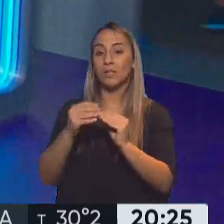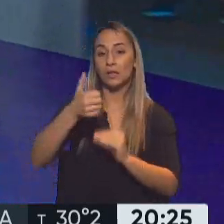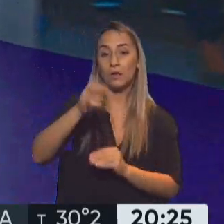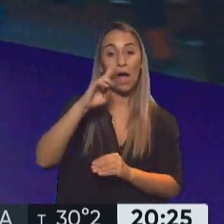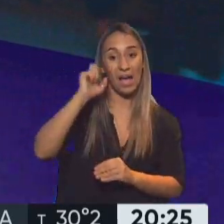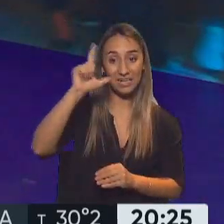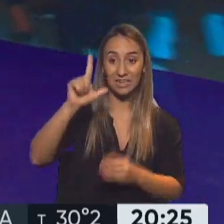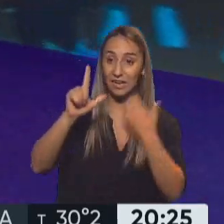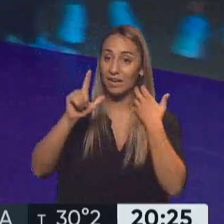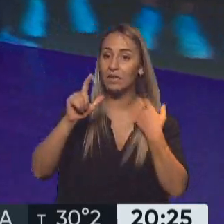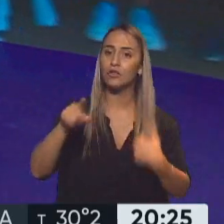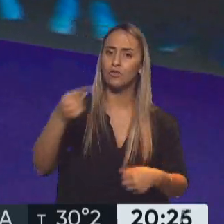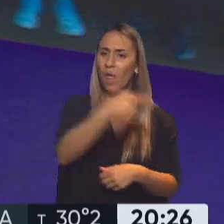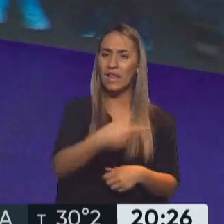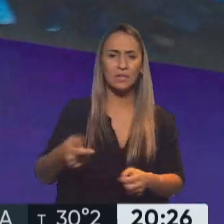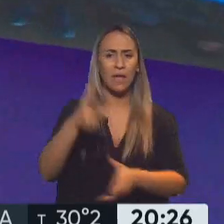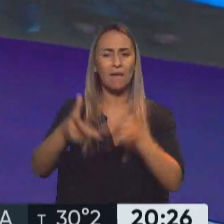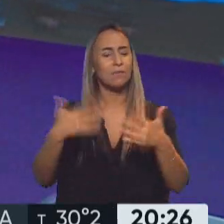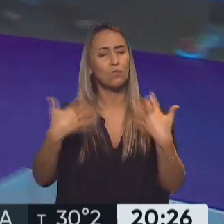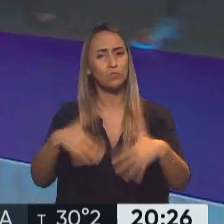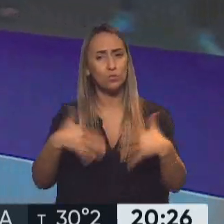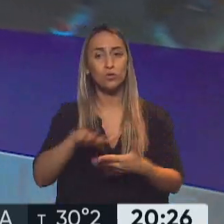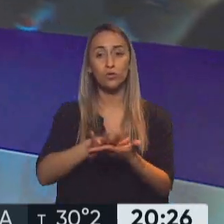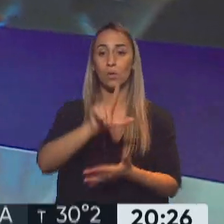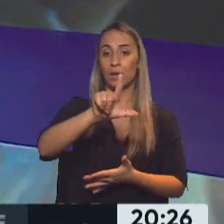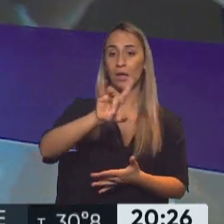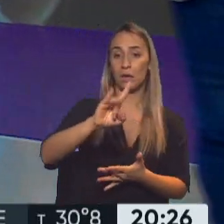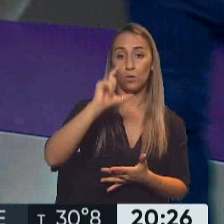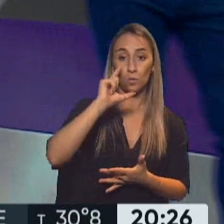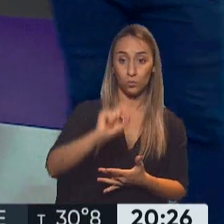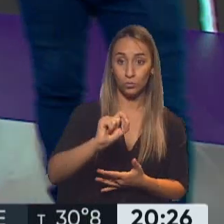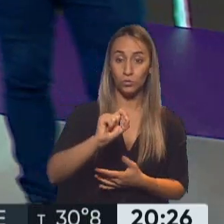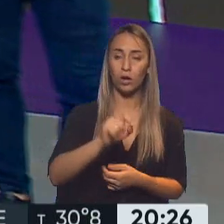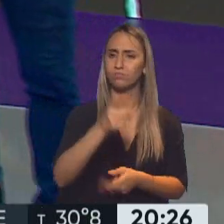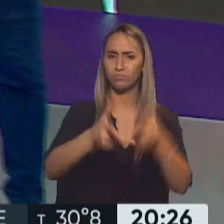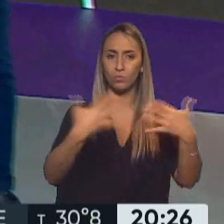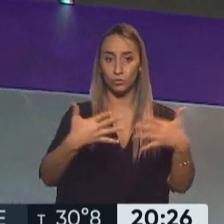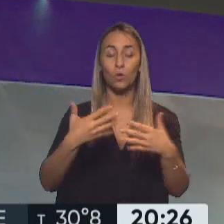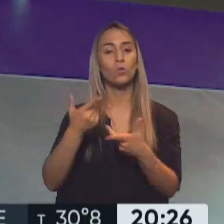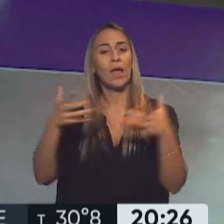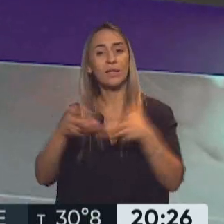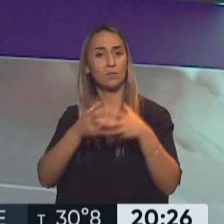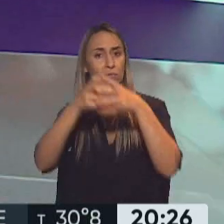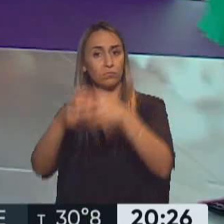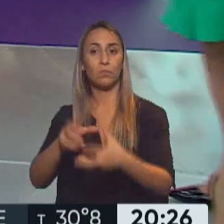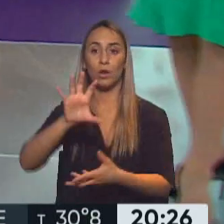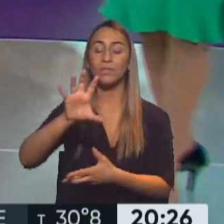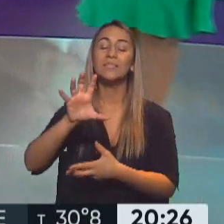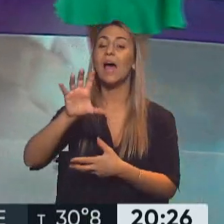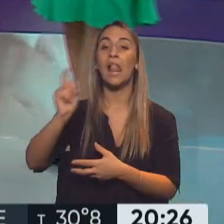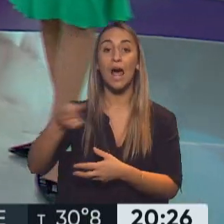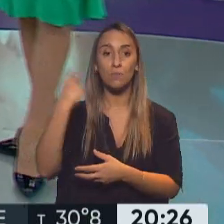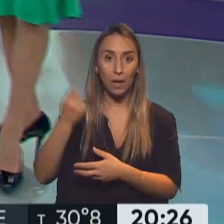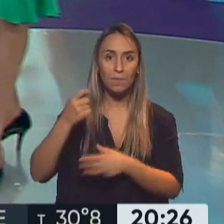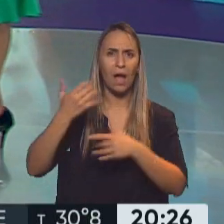Les decíamos, durante toda la semana hemos hablado mucho del caso Lucio, tenemos a un equipo en La Pampa, hay una marcha, no solamente en La Pampa,